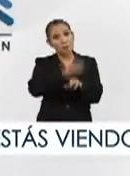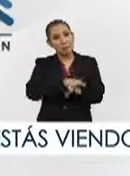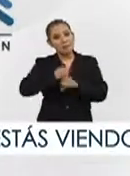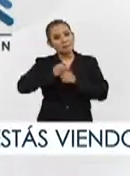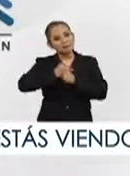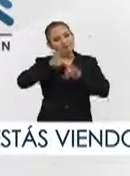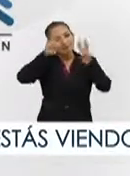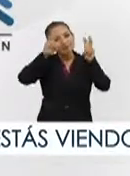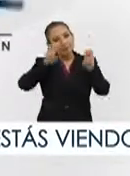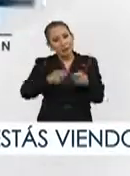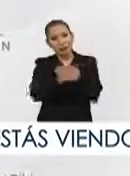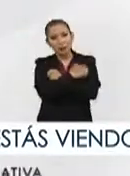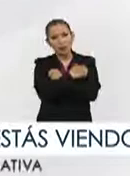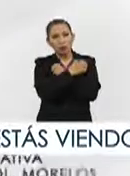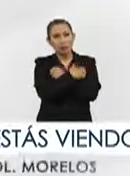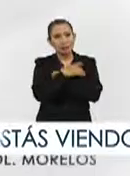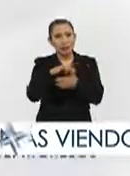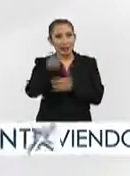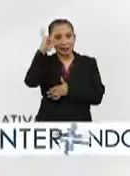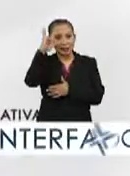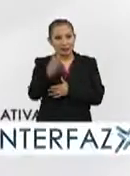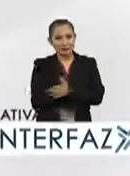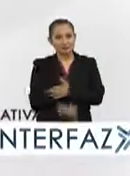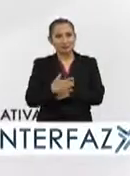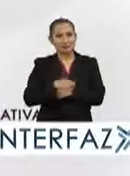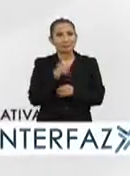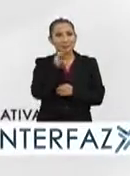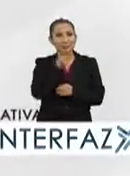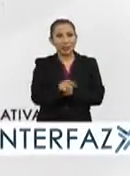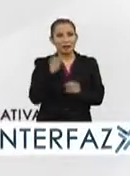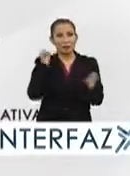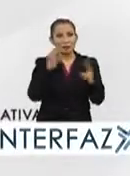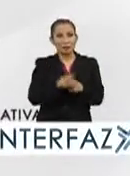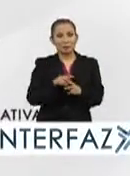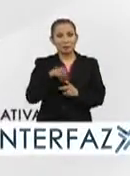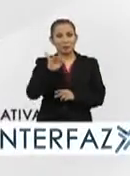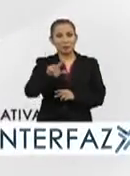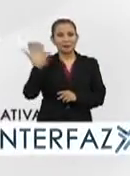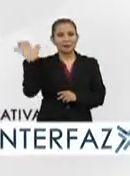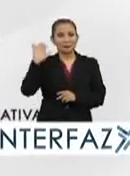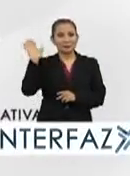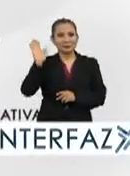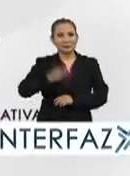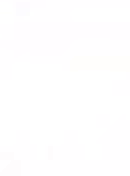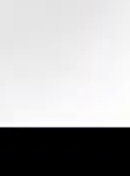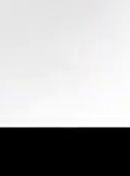muchos más temas educativos. Gracias a Grisela Yebra también y nos vemos el lunes.